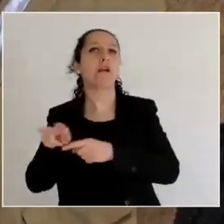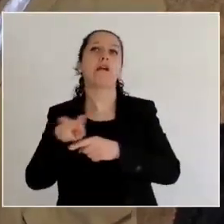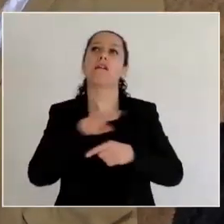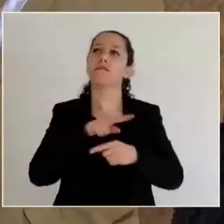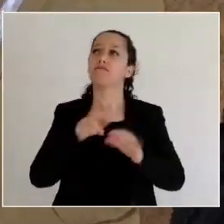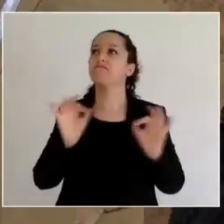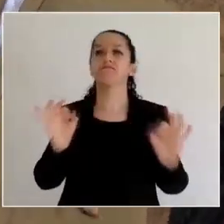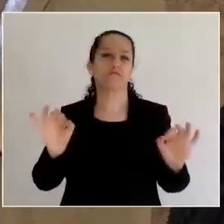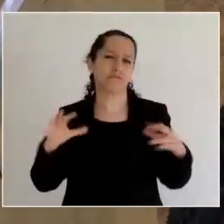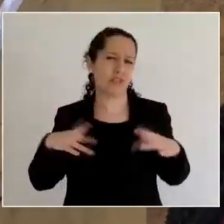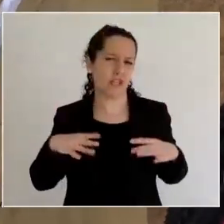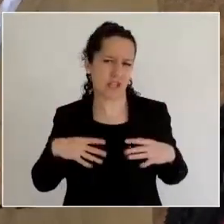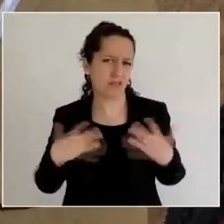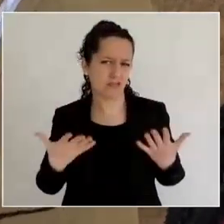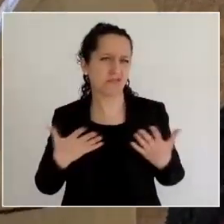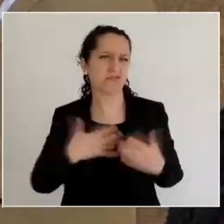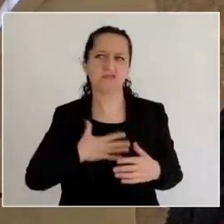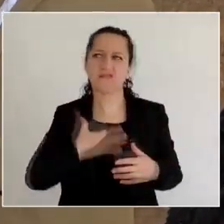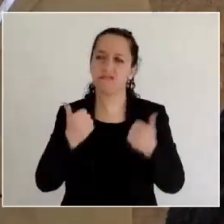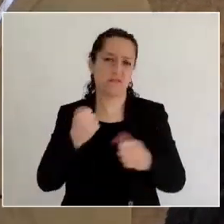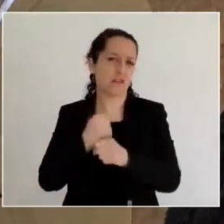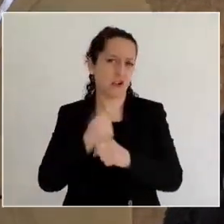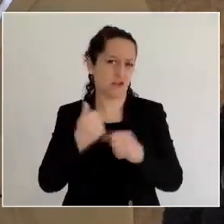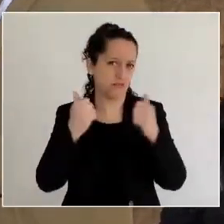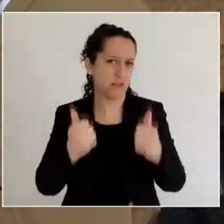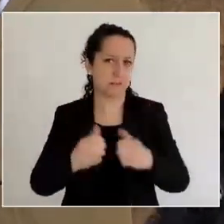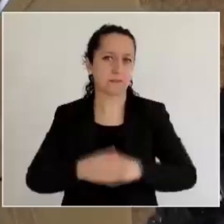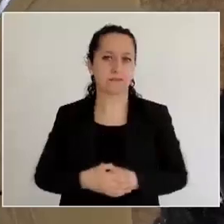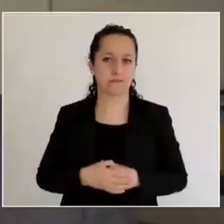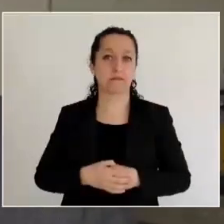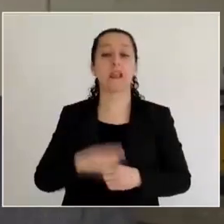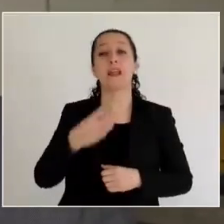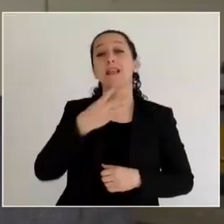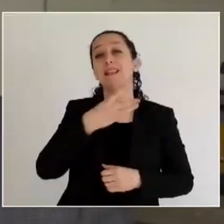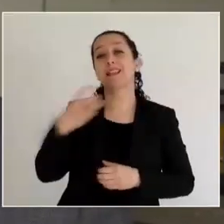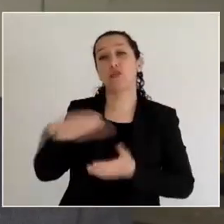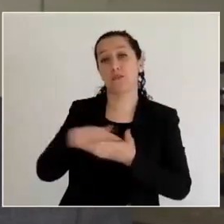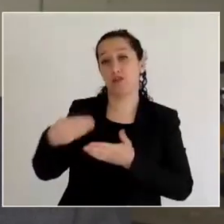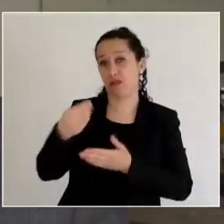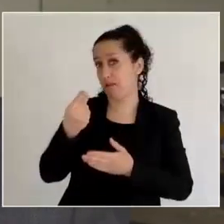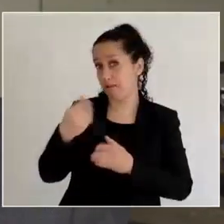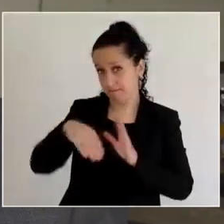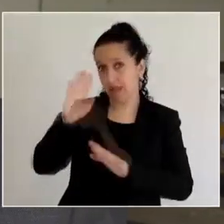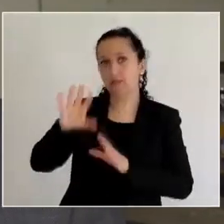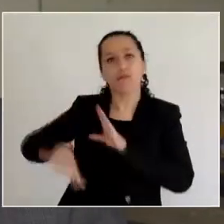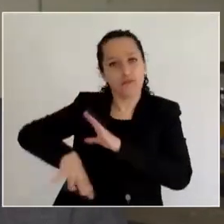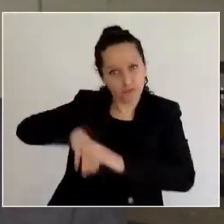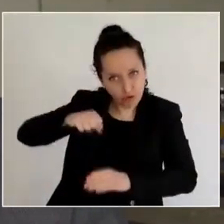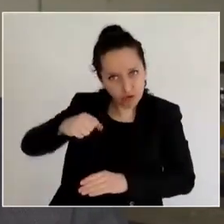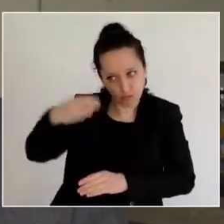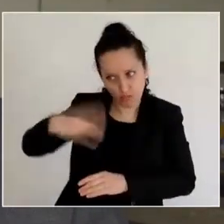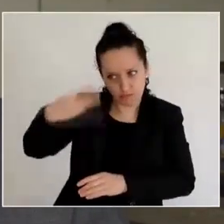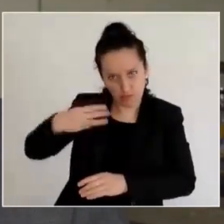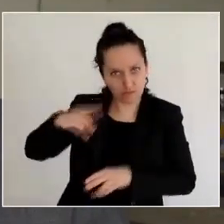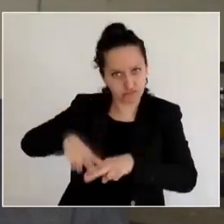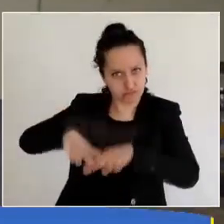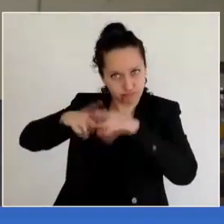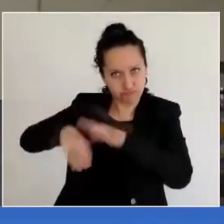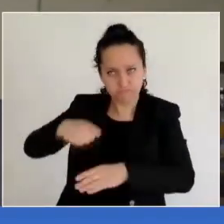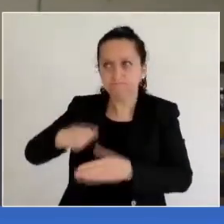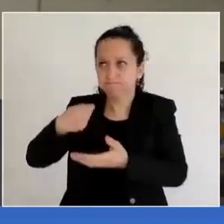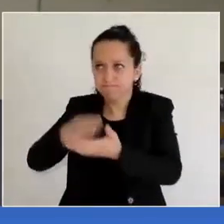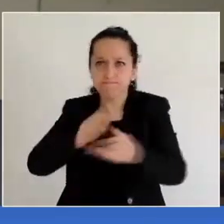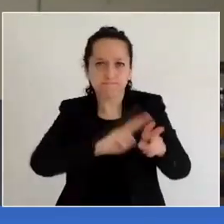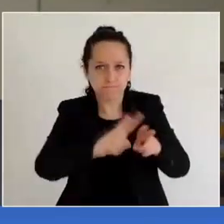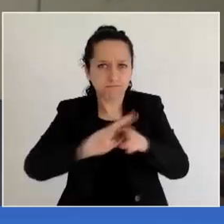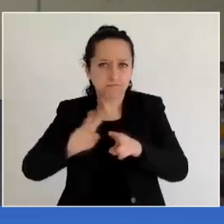Discapacidad, nos ha dejado muy satisfechos en relación a su avance. Más de 300 millones de pesos que está invirtiendo el municipio, recursos 100% municipales,